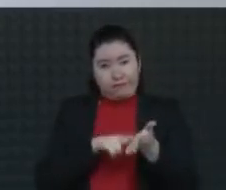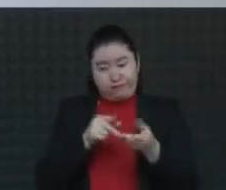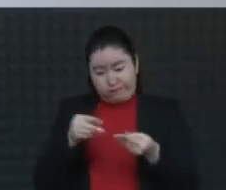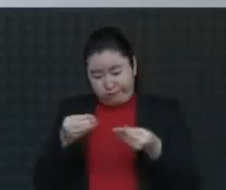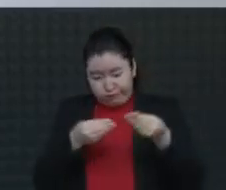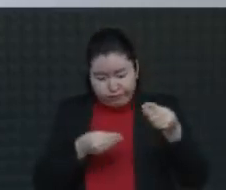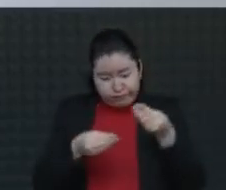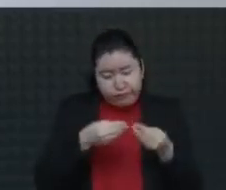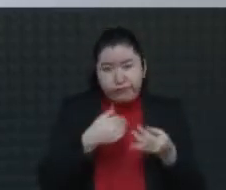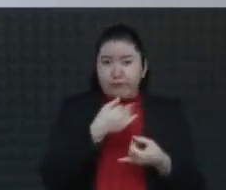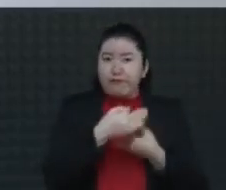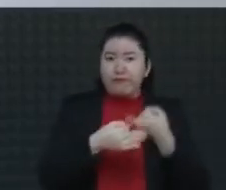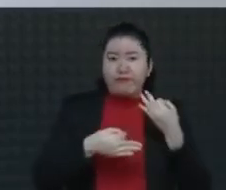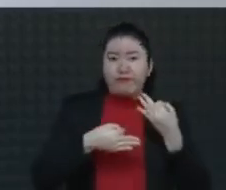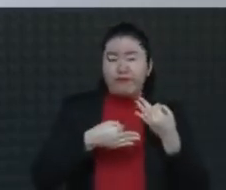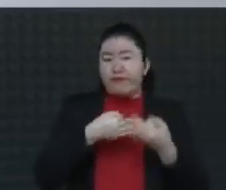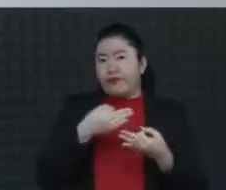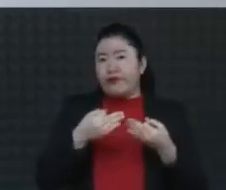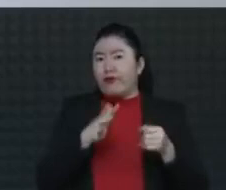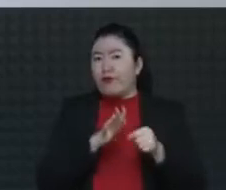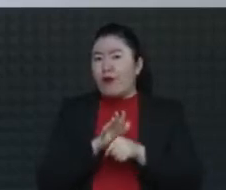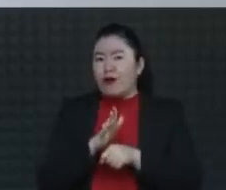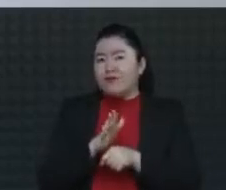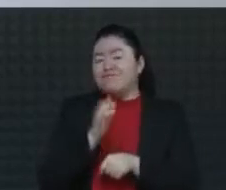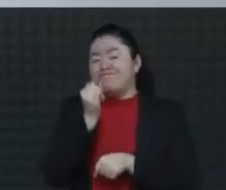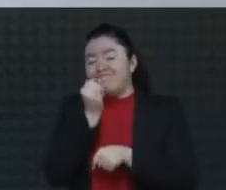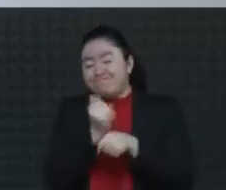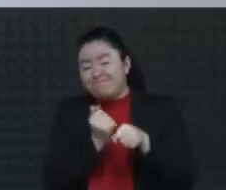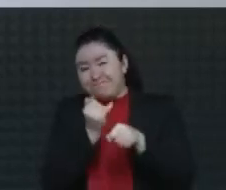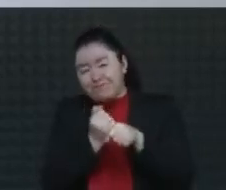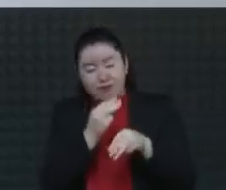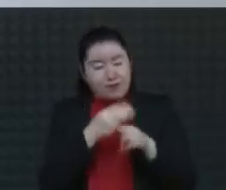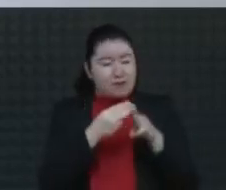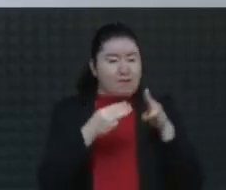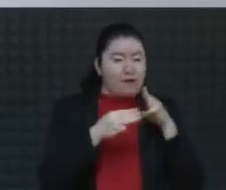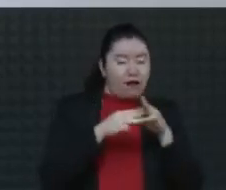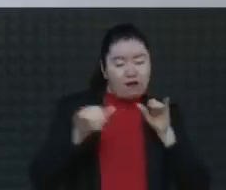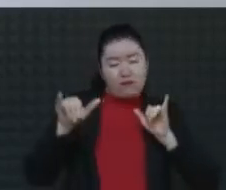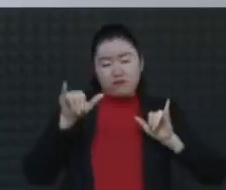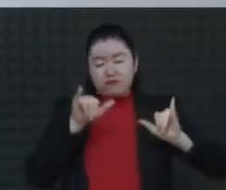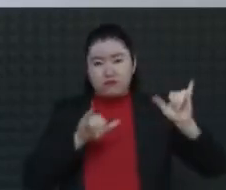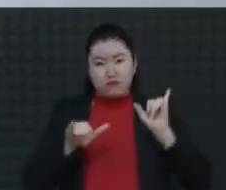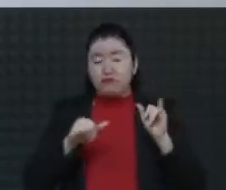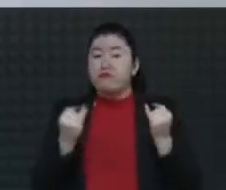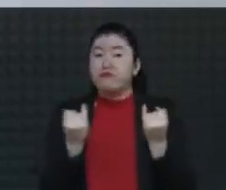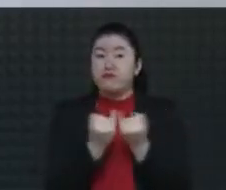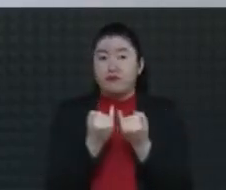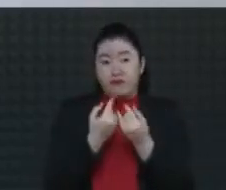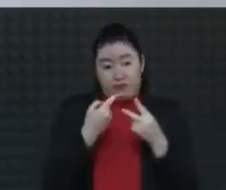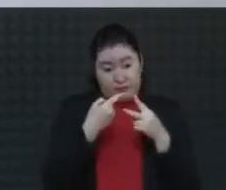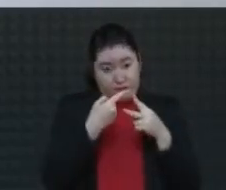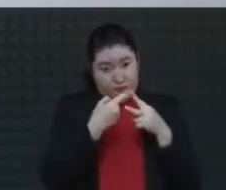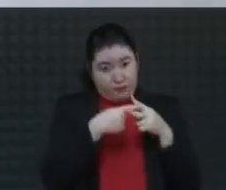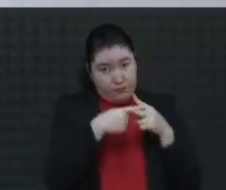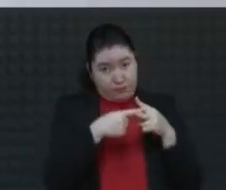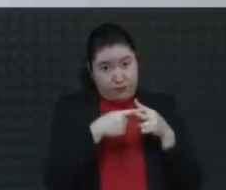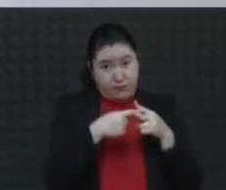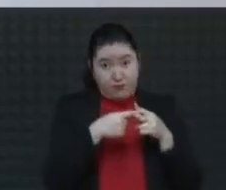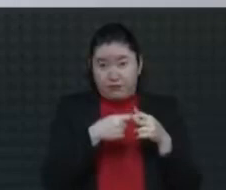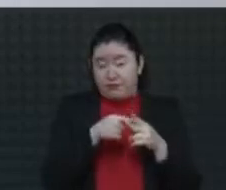resultados de las diferentes pruebas de materiales y de los cálculos y simulaciones